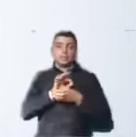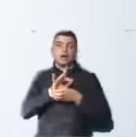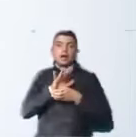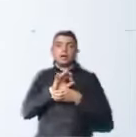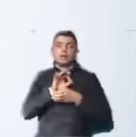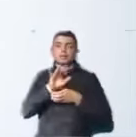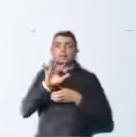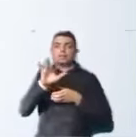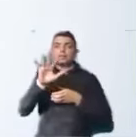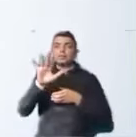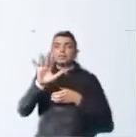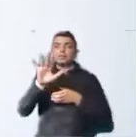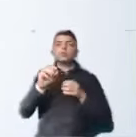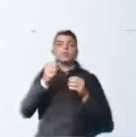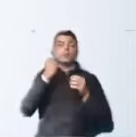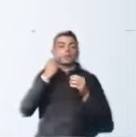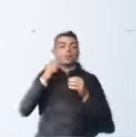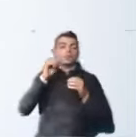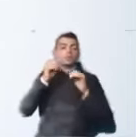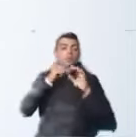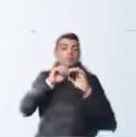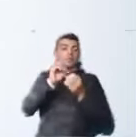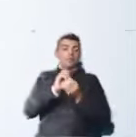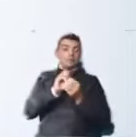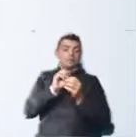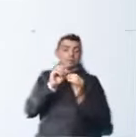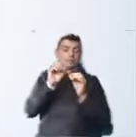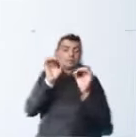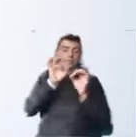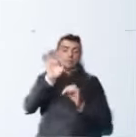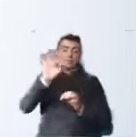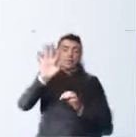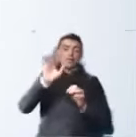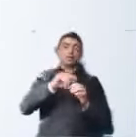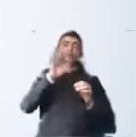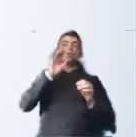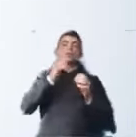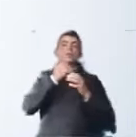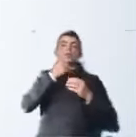liberar unas proteínas que van a hacer que esa célula infectada se destruya.